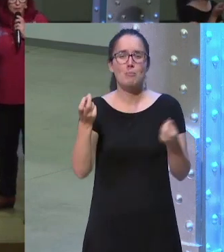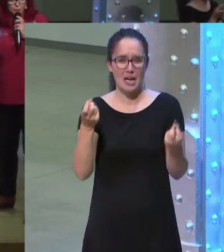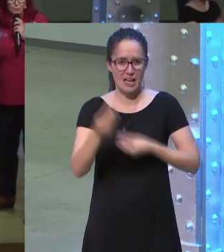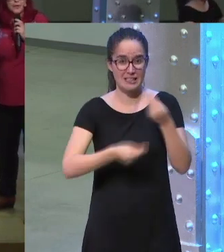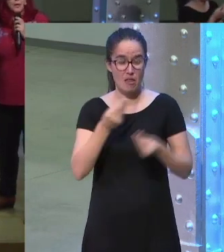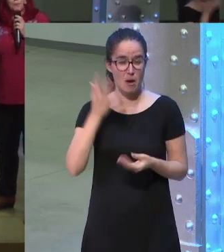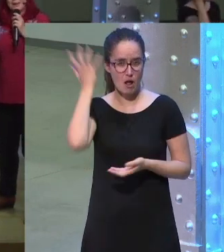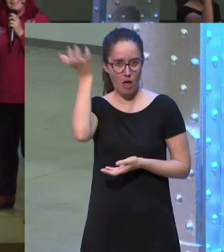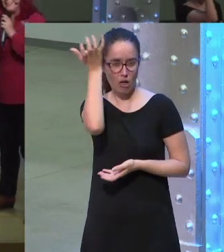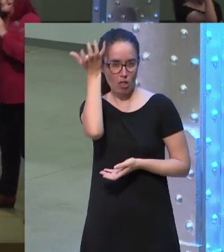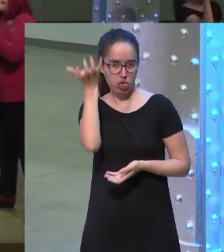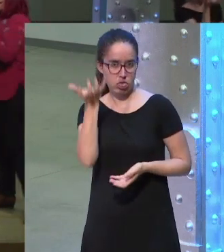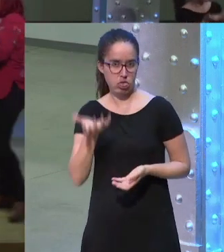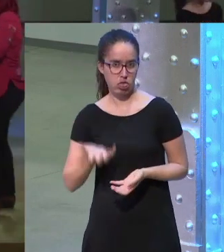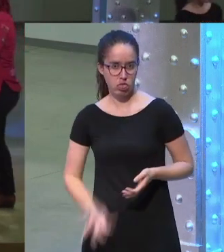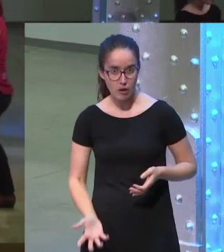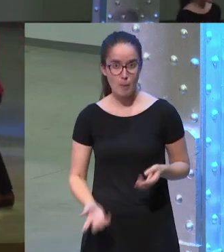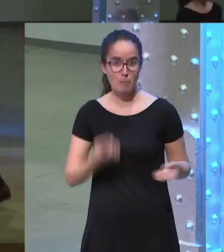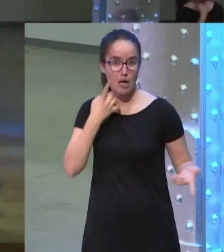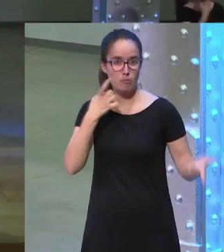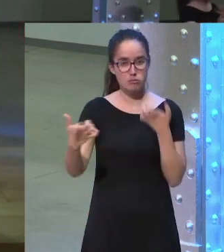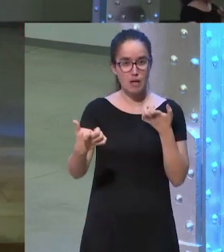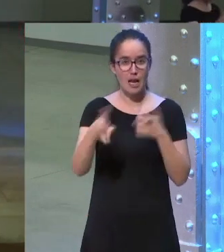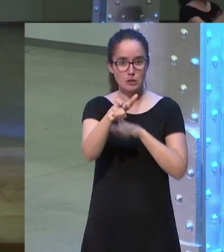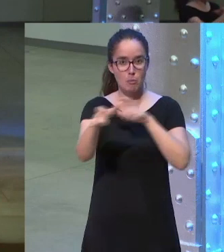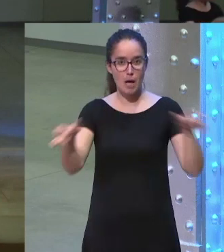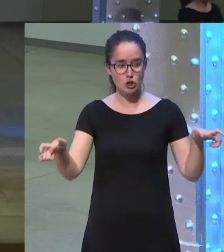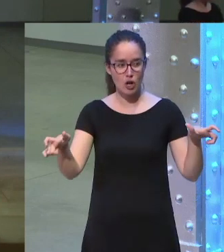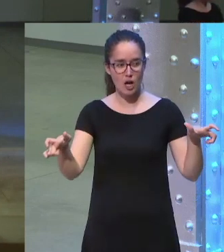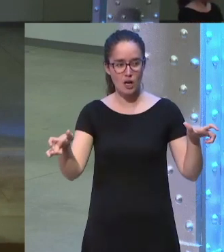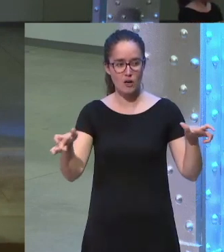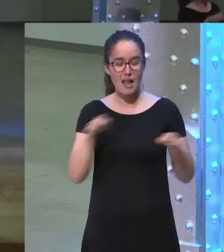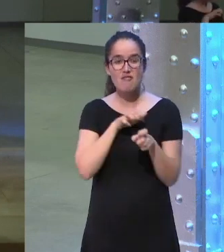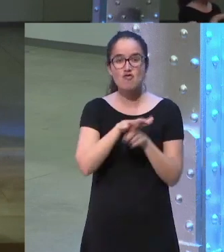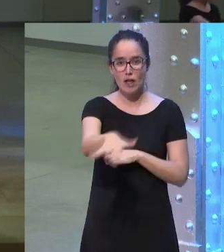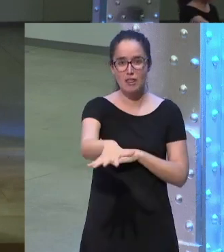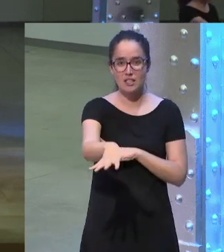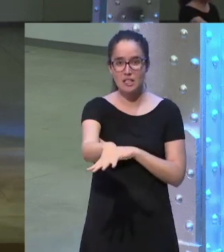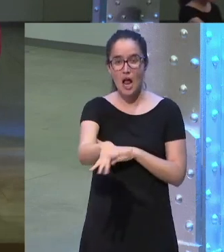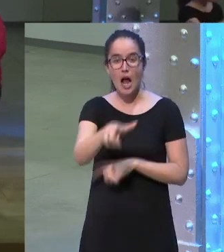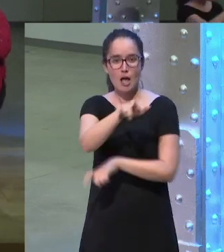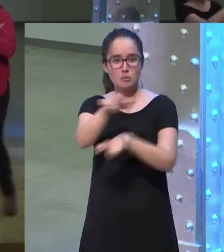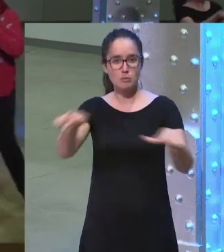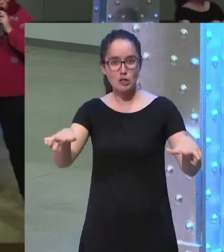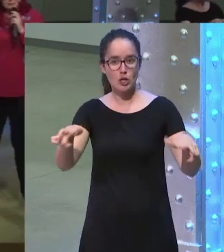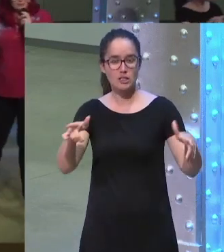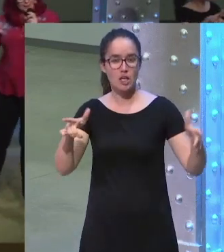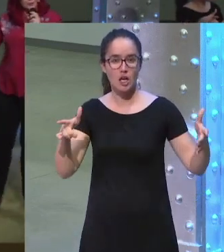hundir egos? Para detectar a los influencers, a las personas que no dan,